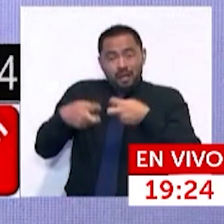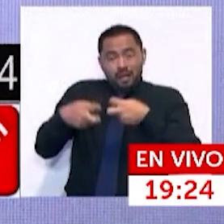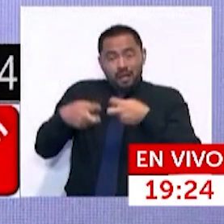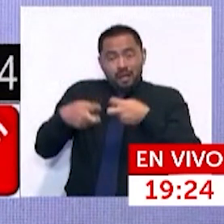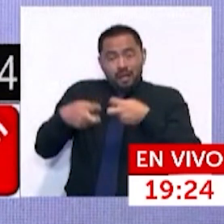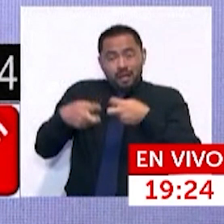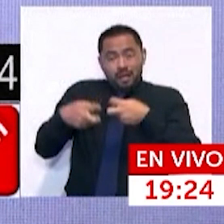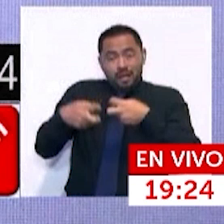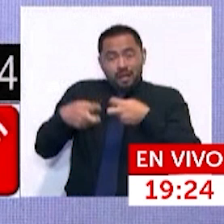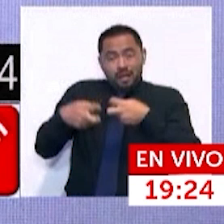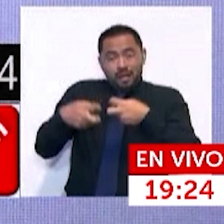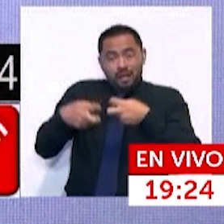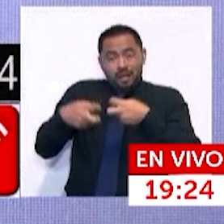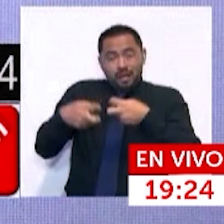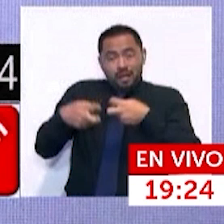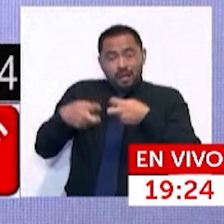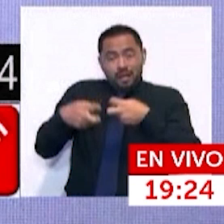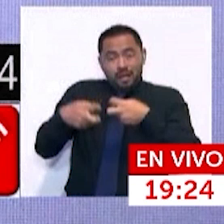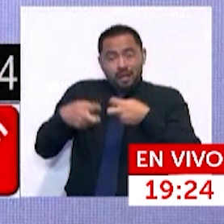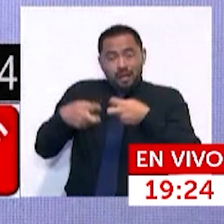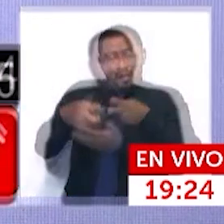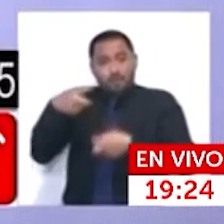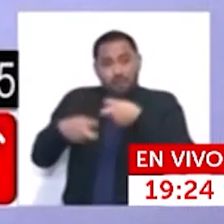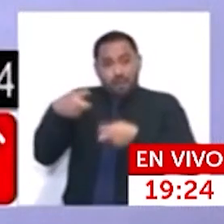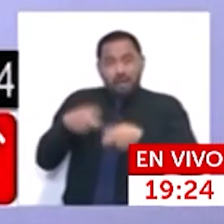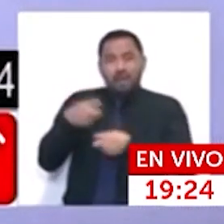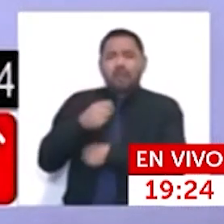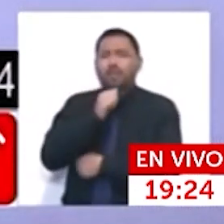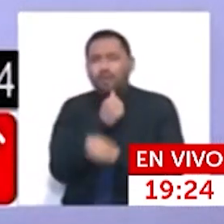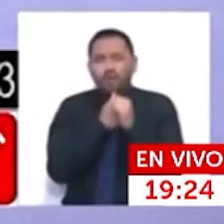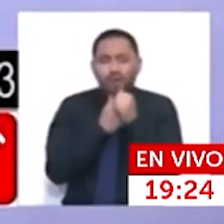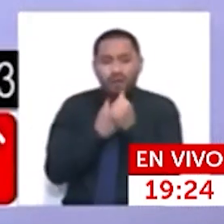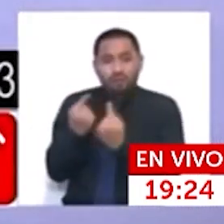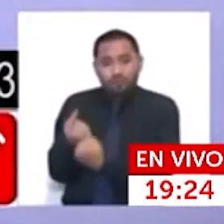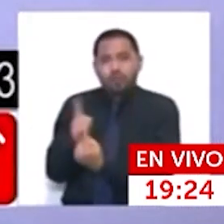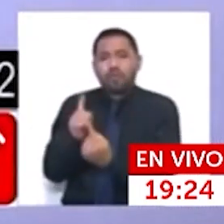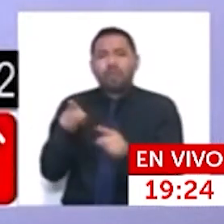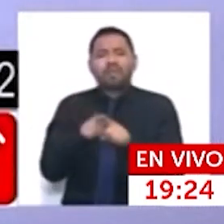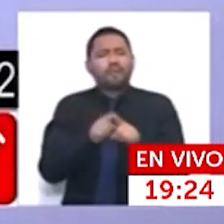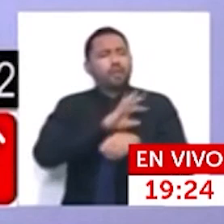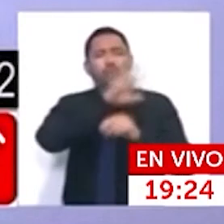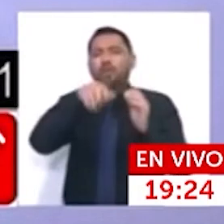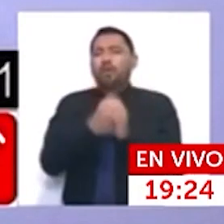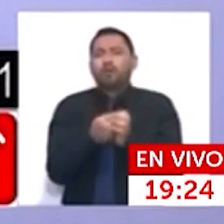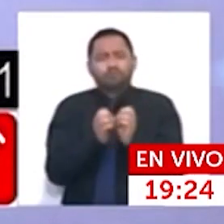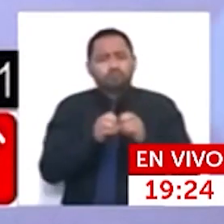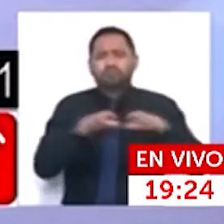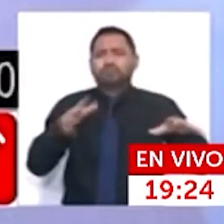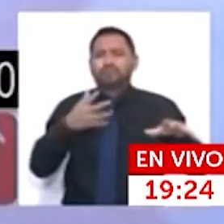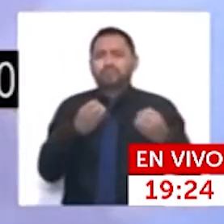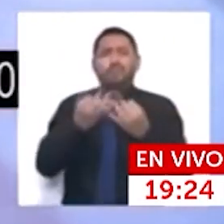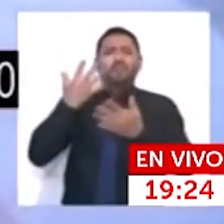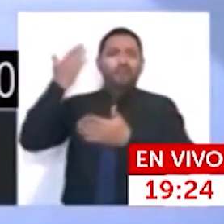la mente de dolor es un problema de crisis generalizada hace mucho tiempo acaso antes de la pandemia los hospitales